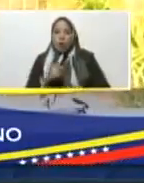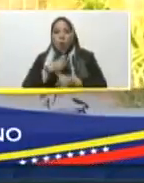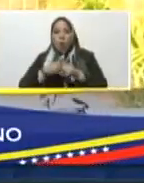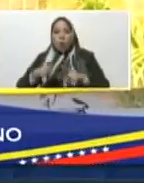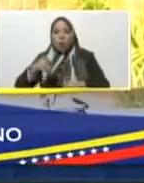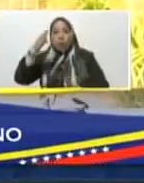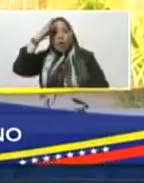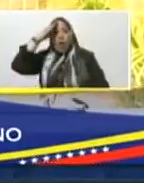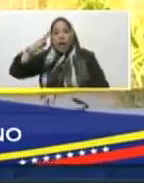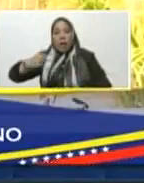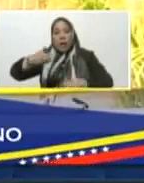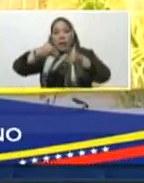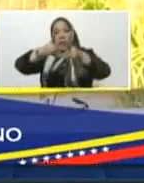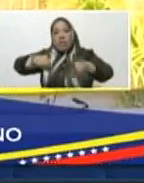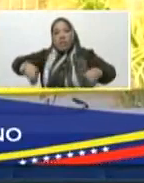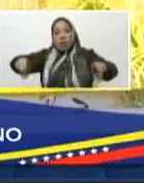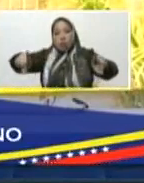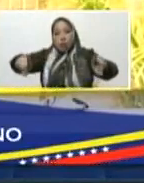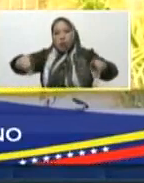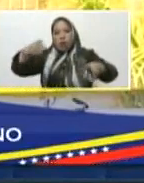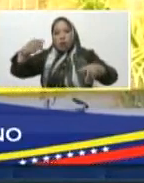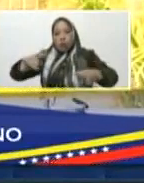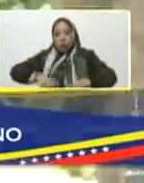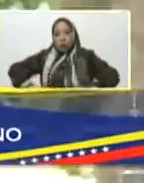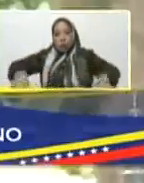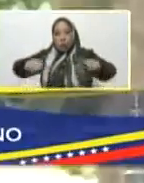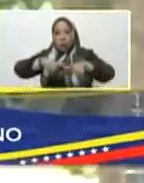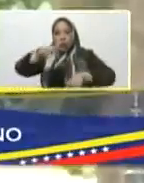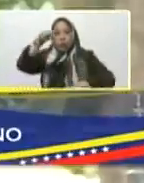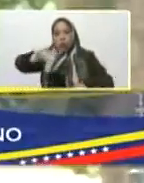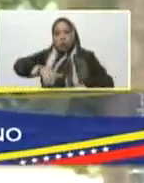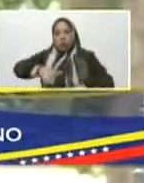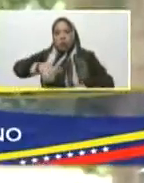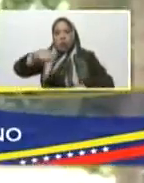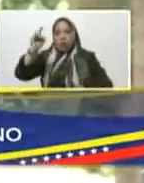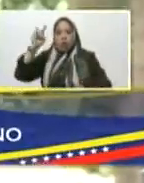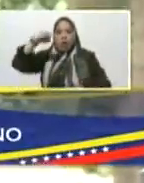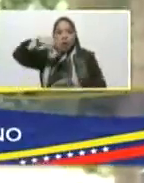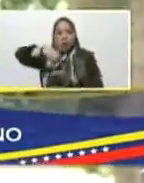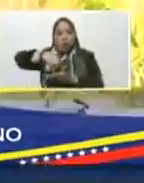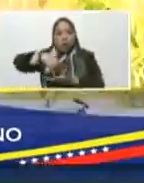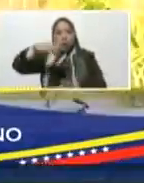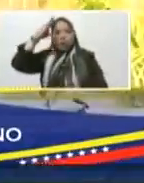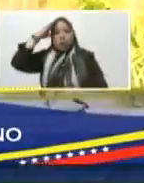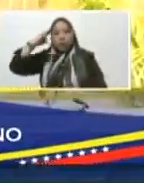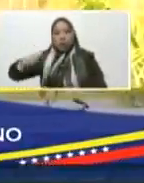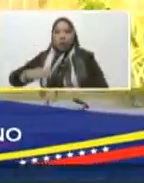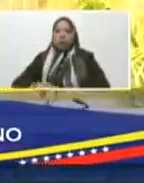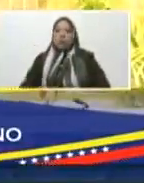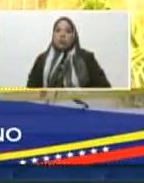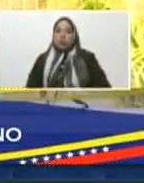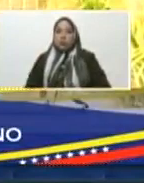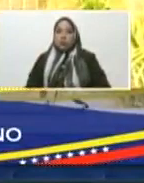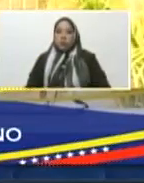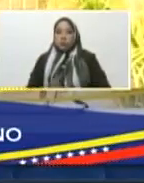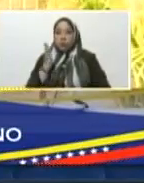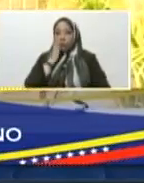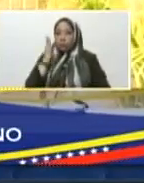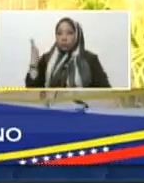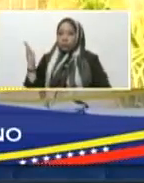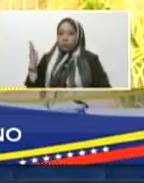Luis Eduardo Bustamante Pernía, comandante de la SODI Carabobo, al general de brigada José Rivero